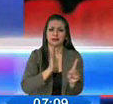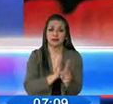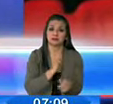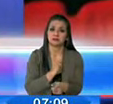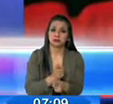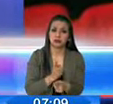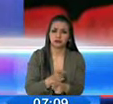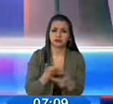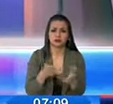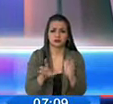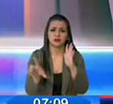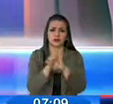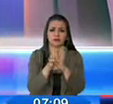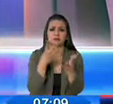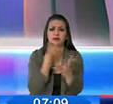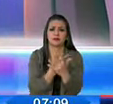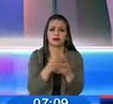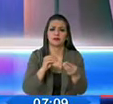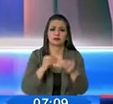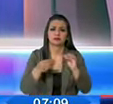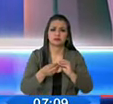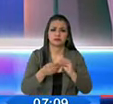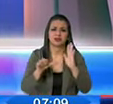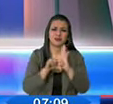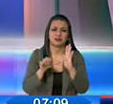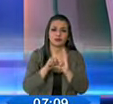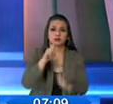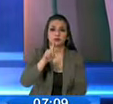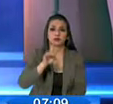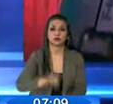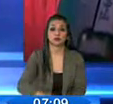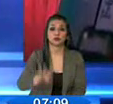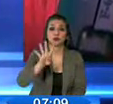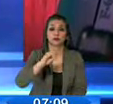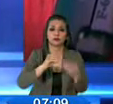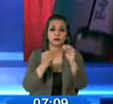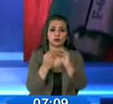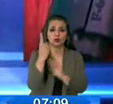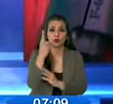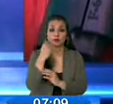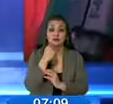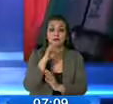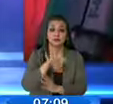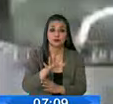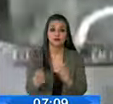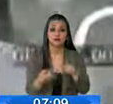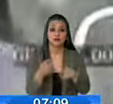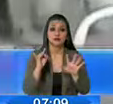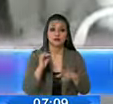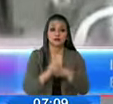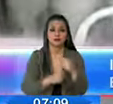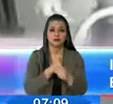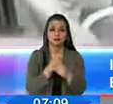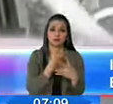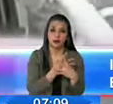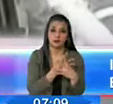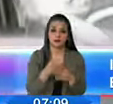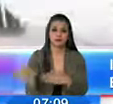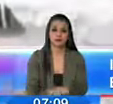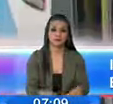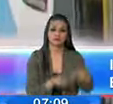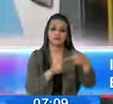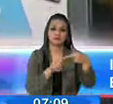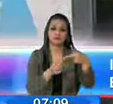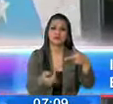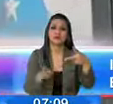está tipificado y reprimido en el artículo 189 en el primer inciso, con una pena de 5 a 7 años. Otro robo se dio en el sector